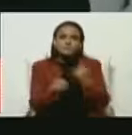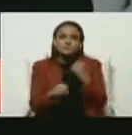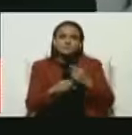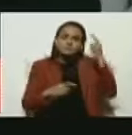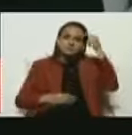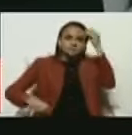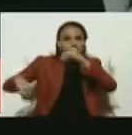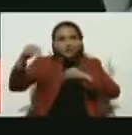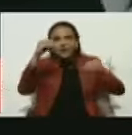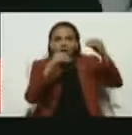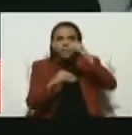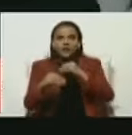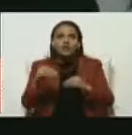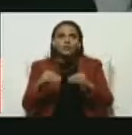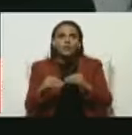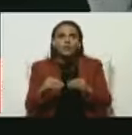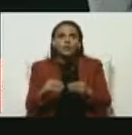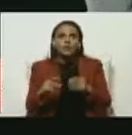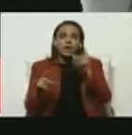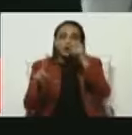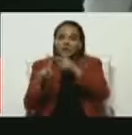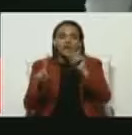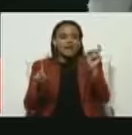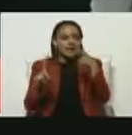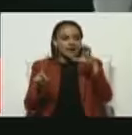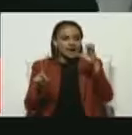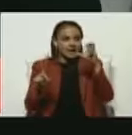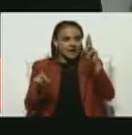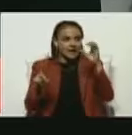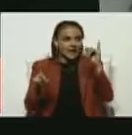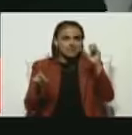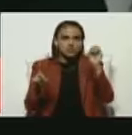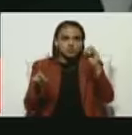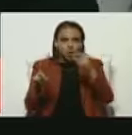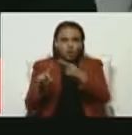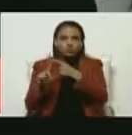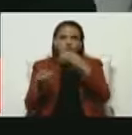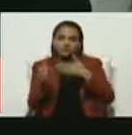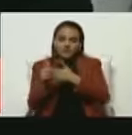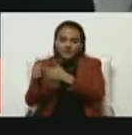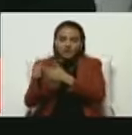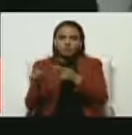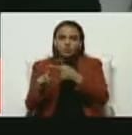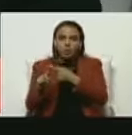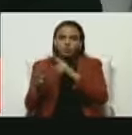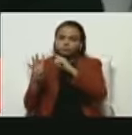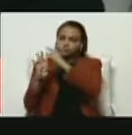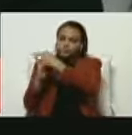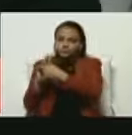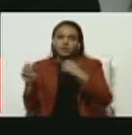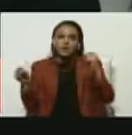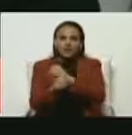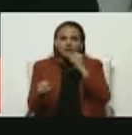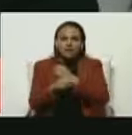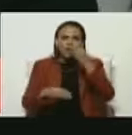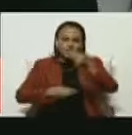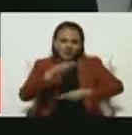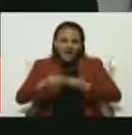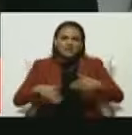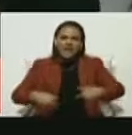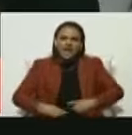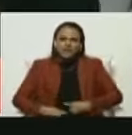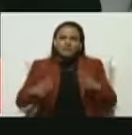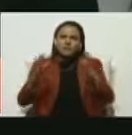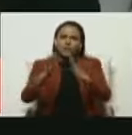creadores, Grayson Chacón al frente y otros más, que han hecho un esfuerzo